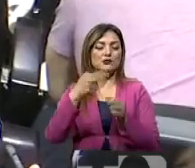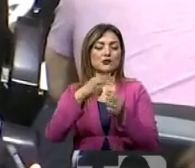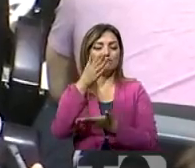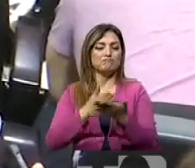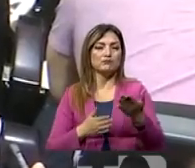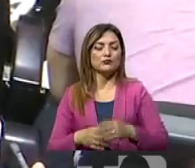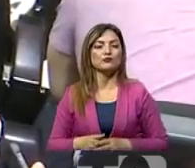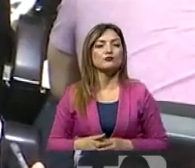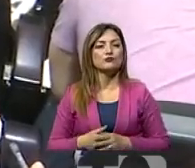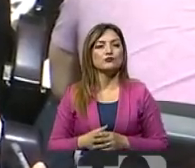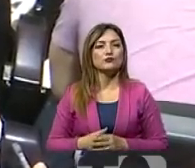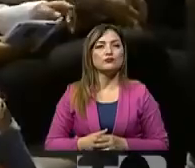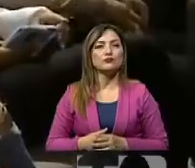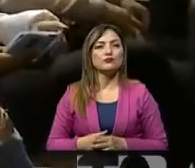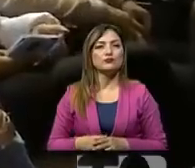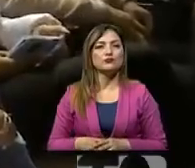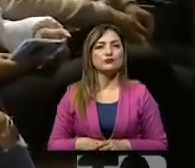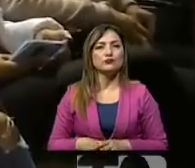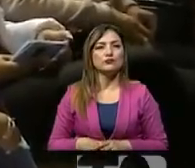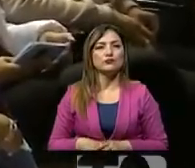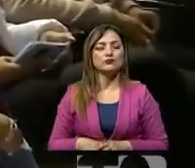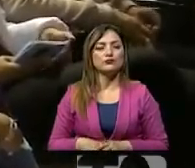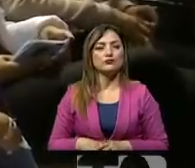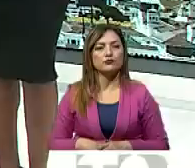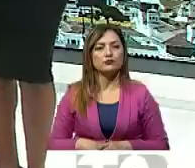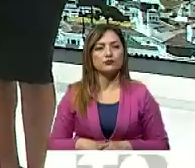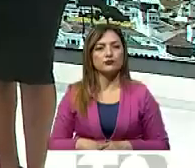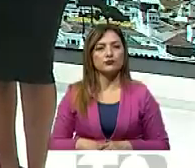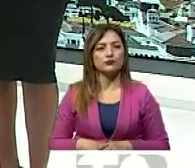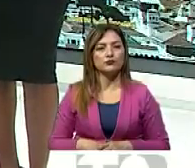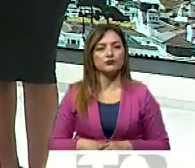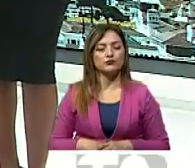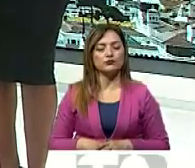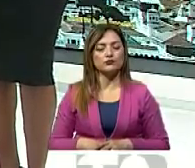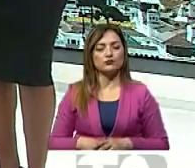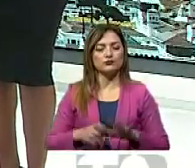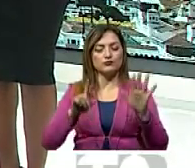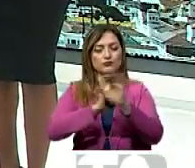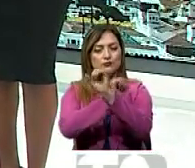En Quito, Daniela Valencia, 24 horas.